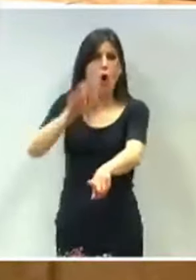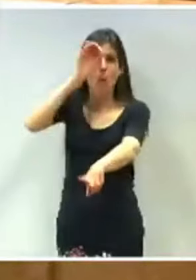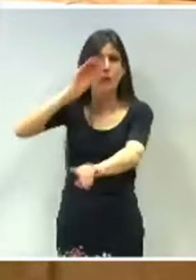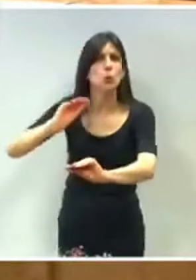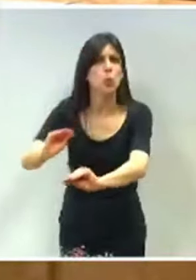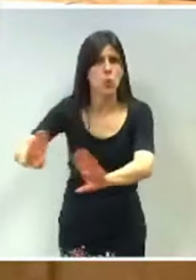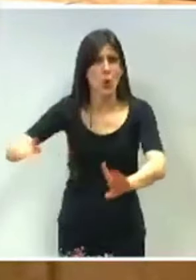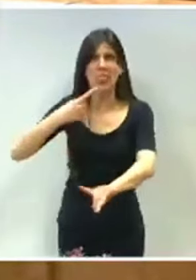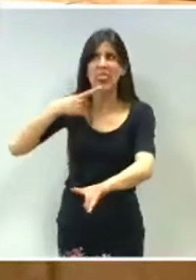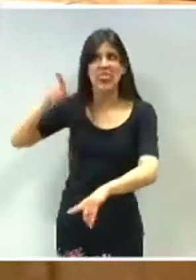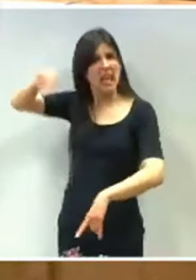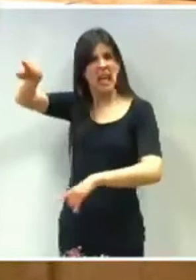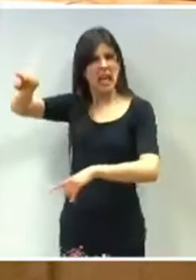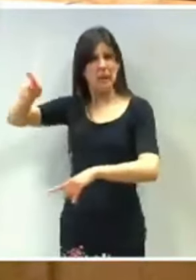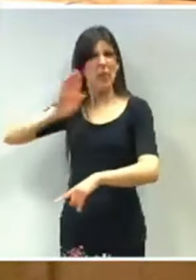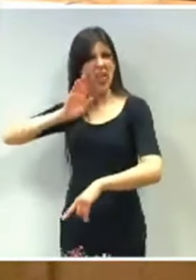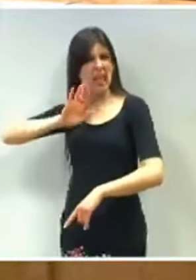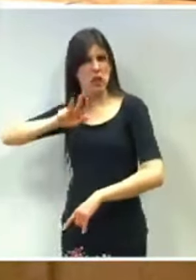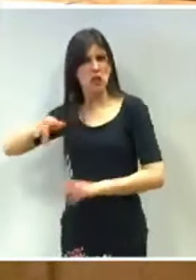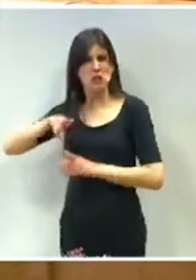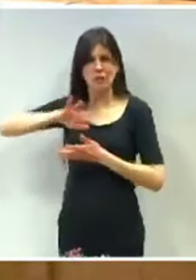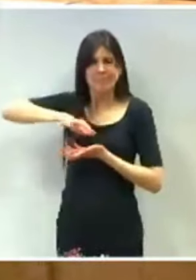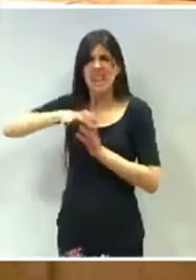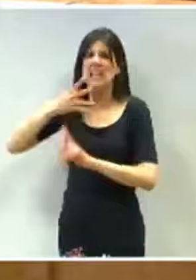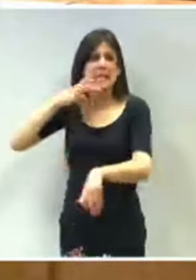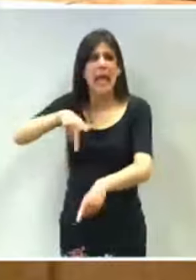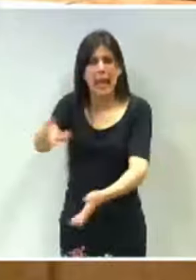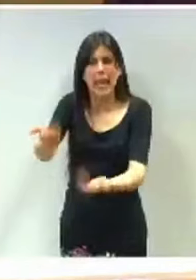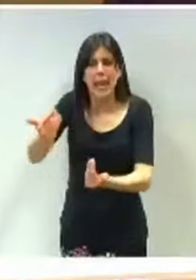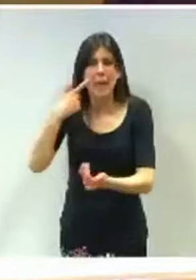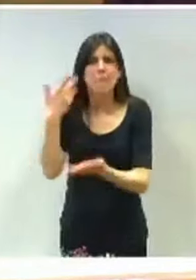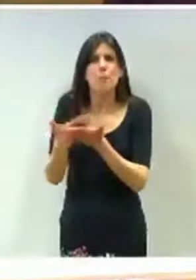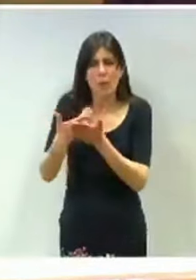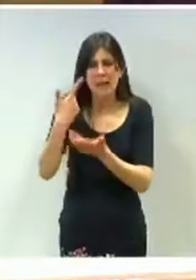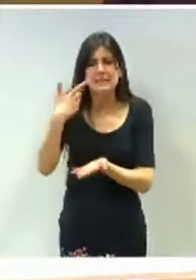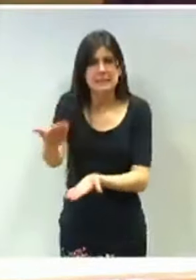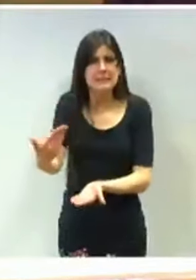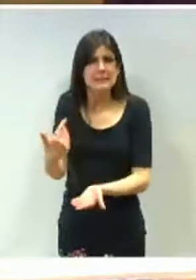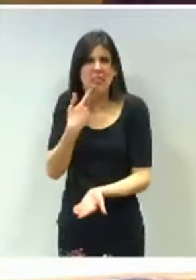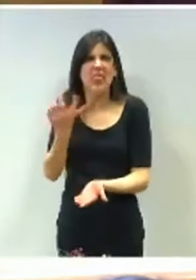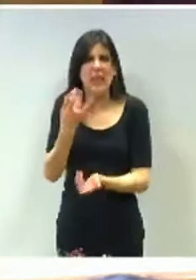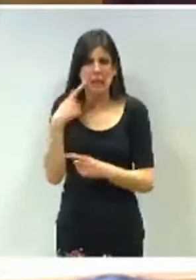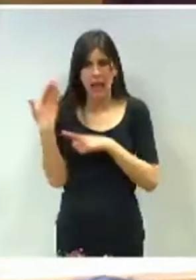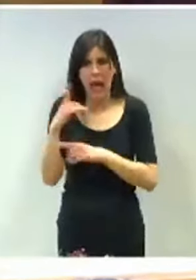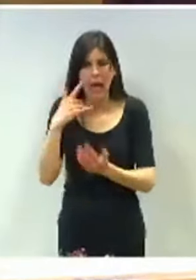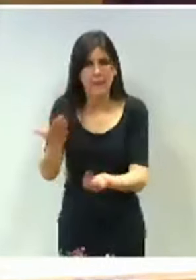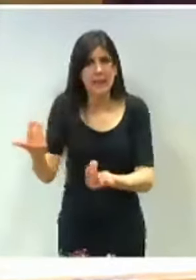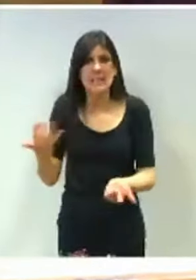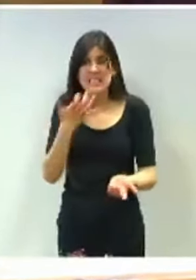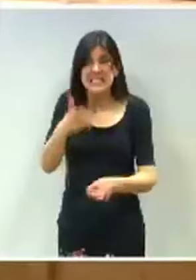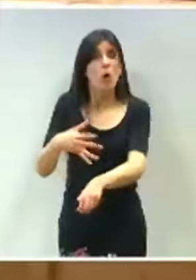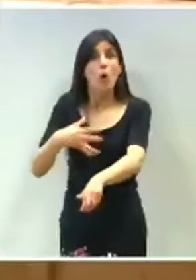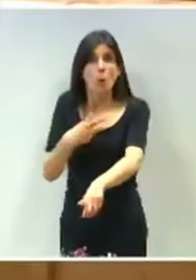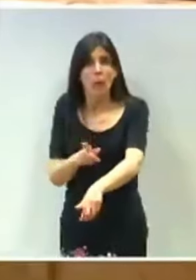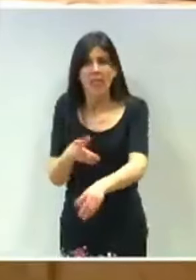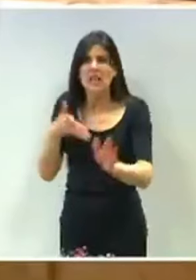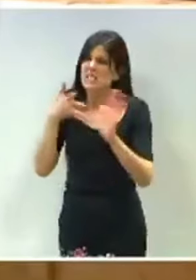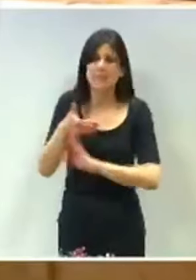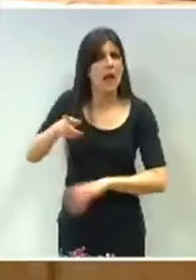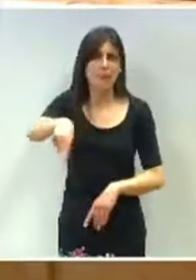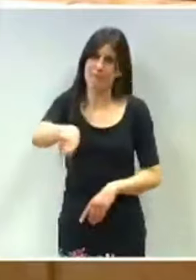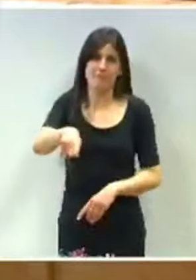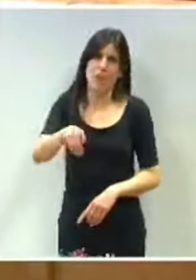han cometido delitos Me puede usted decir exactamente Quiénes y Cuáles son las pruebas que acreditan lo que usted está diciendo porque si no puede hacerlo está